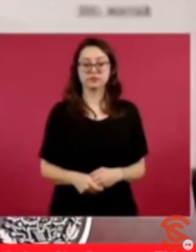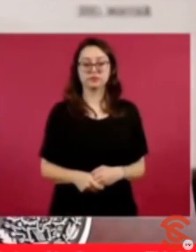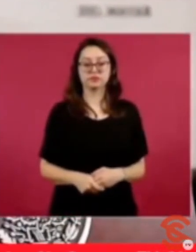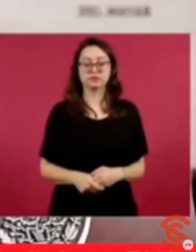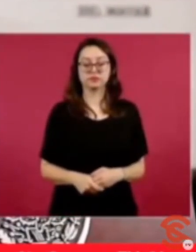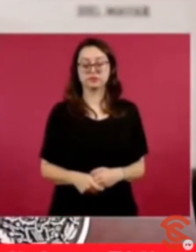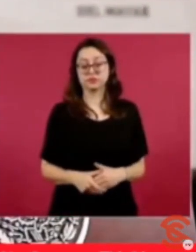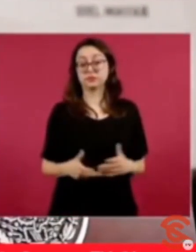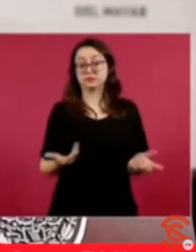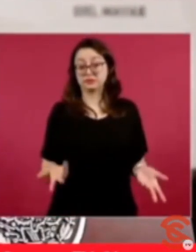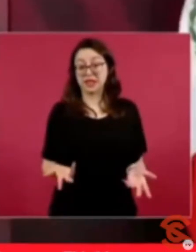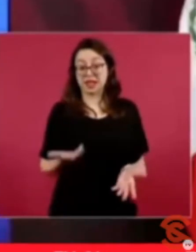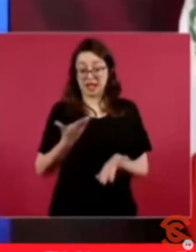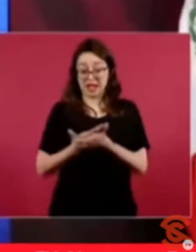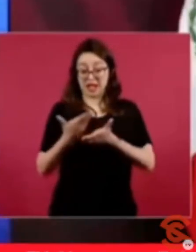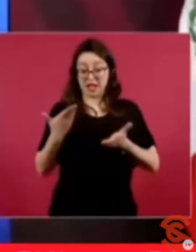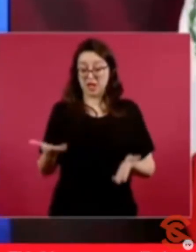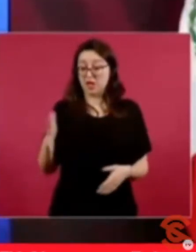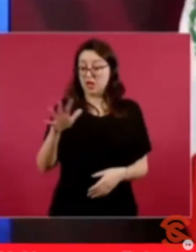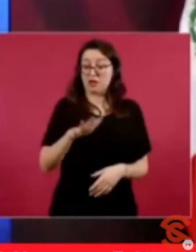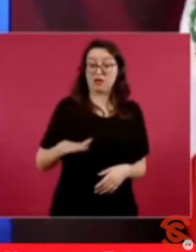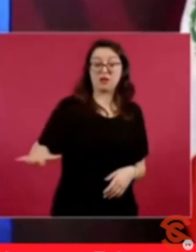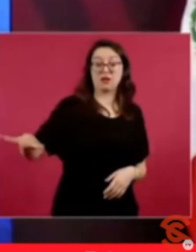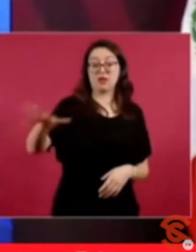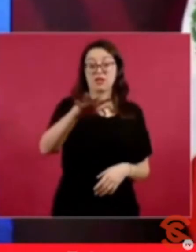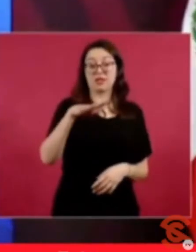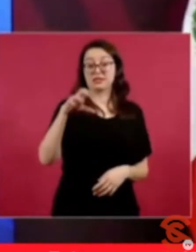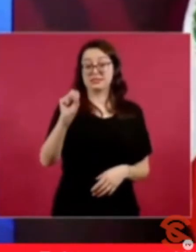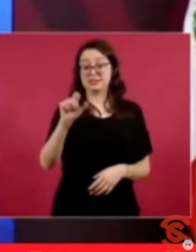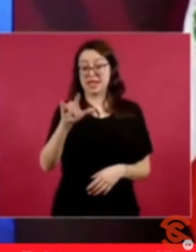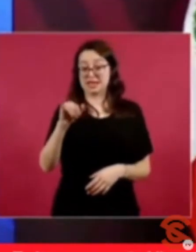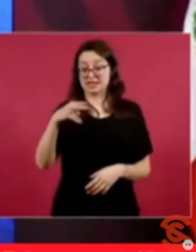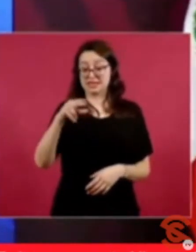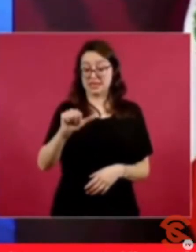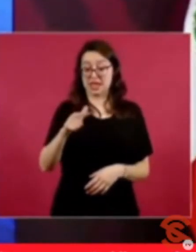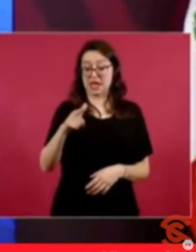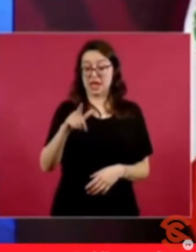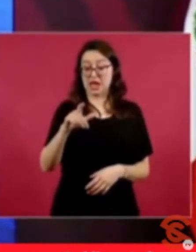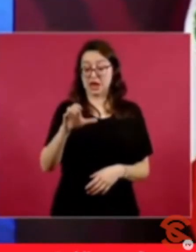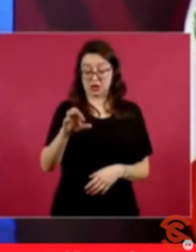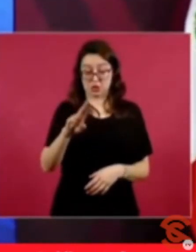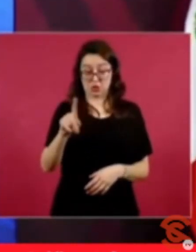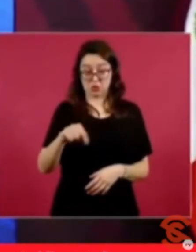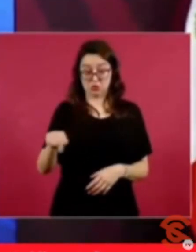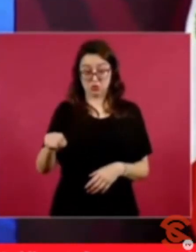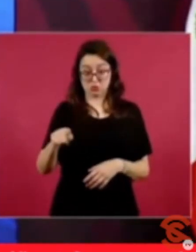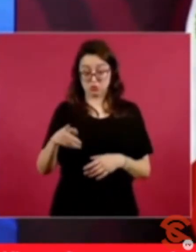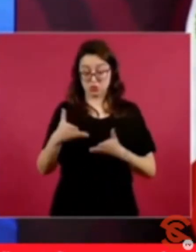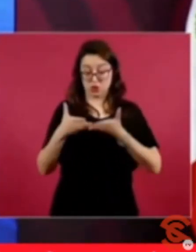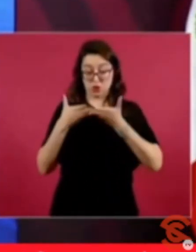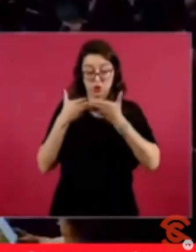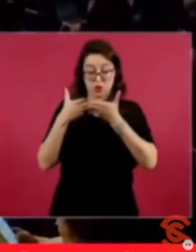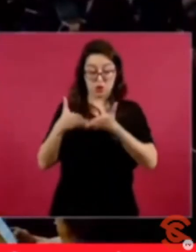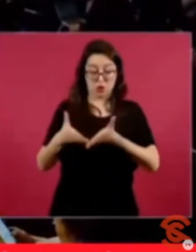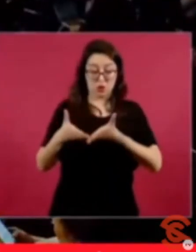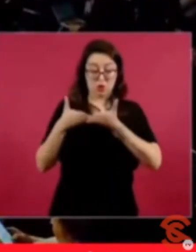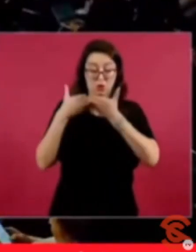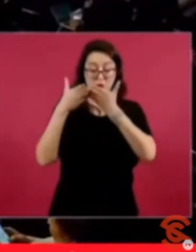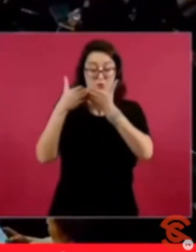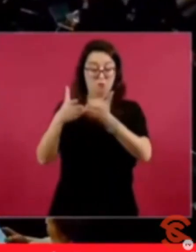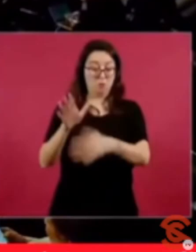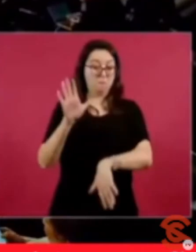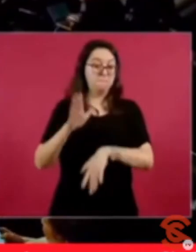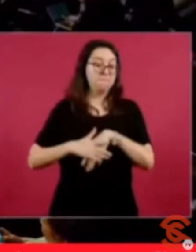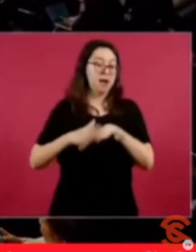Salina Cruz se convierte en el puerto de más calado. Y mire, en